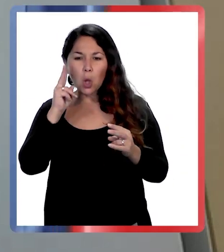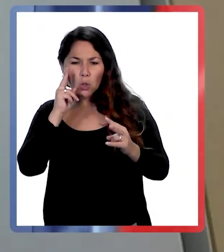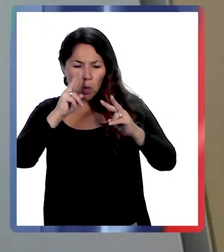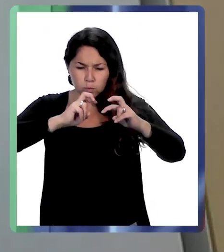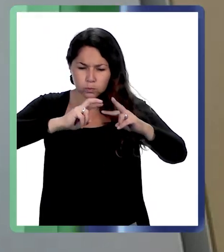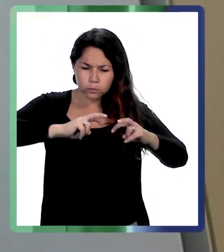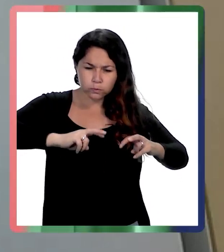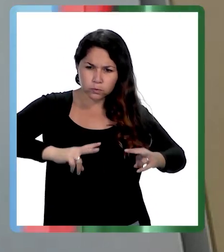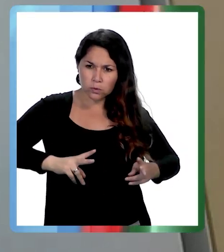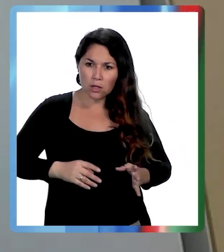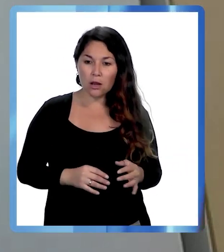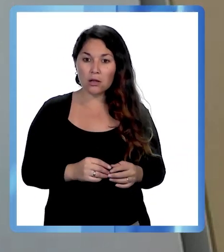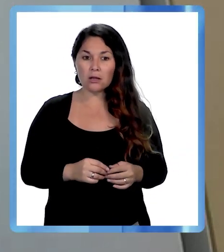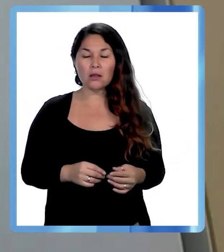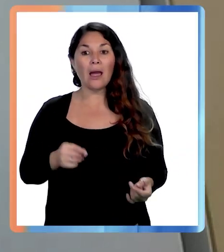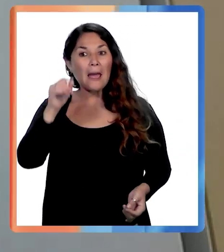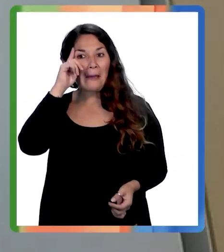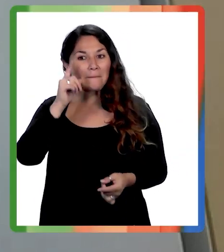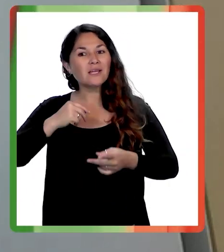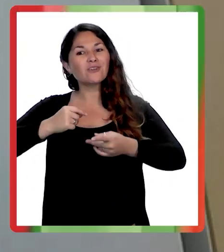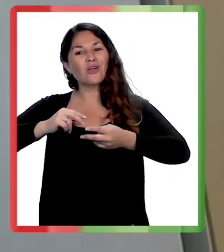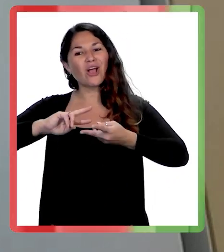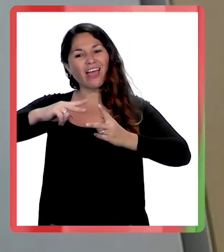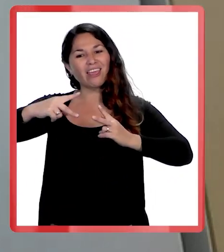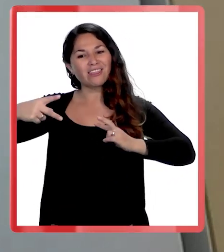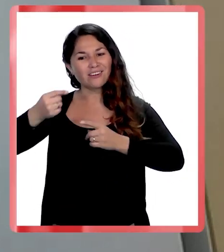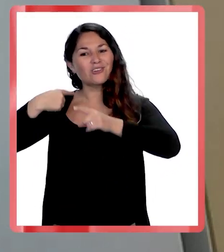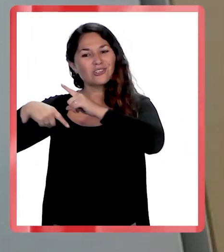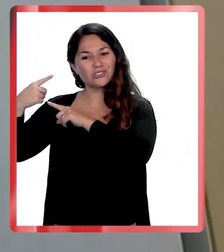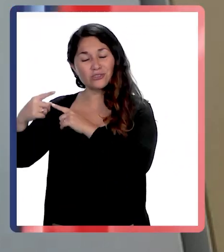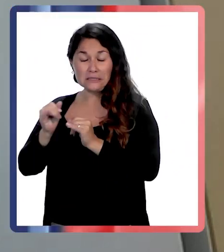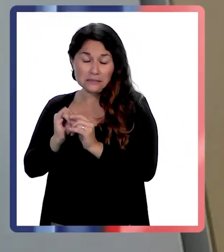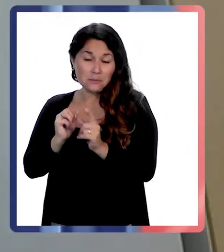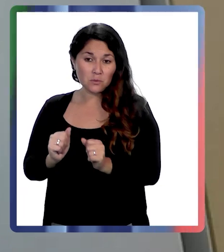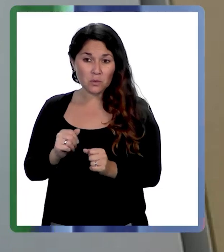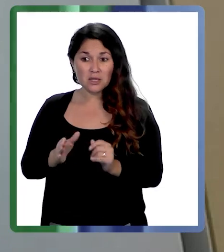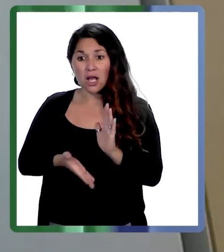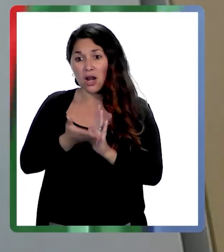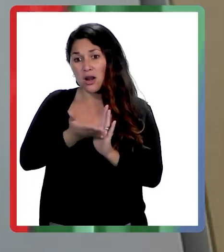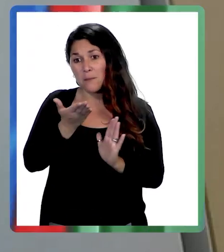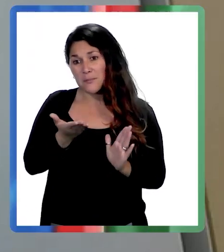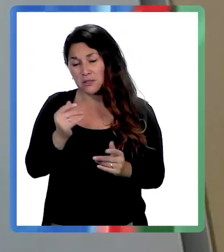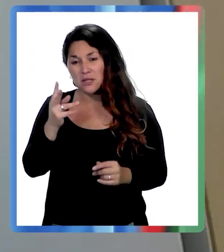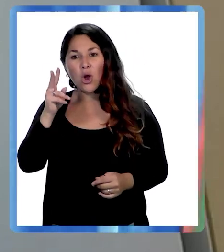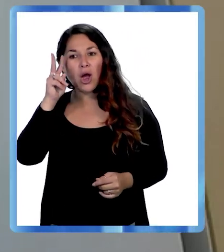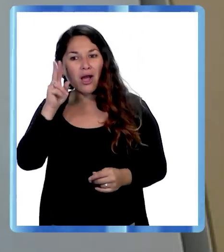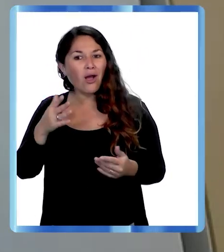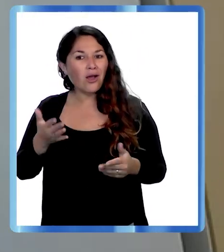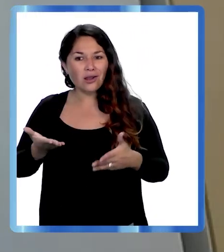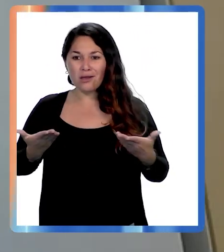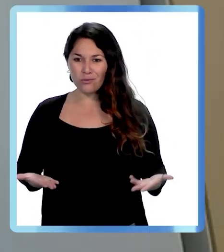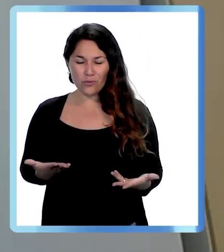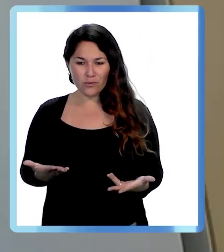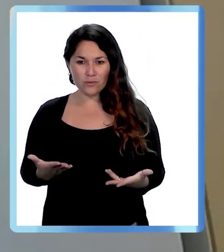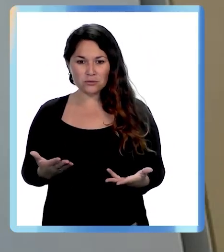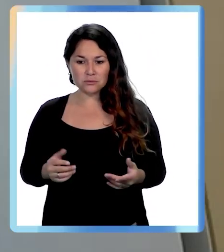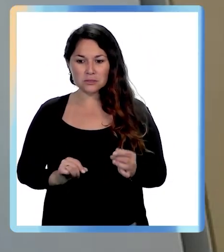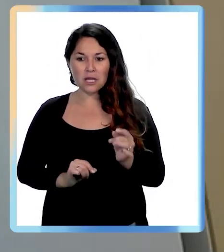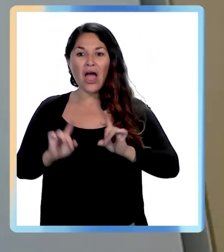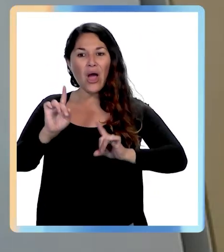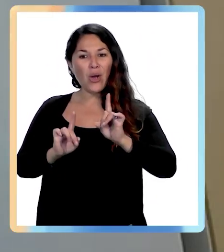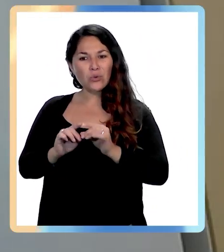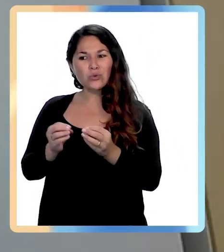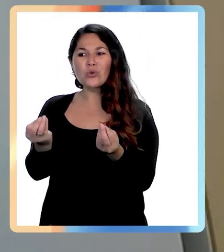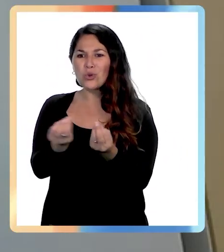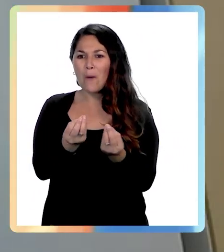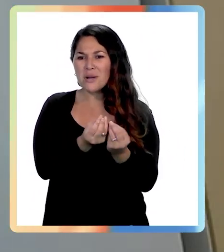son pacientes que tienen síndrome hereditario. Pero lo que estamos viendo, y lo preocupante, es que ahora estamos viendo cada vez más números que no se